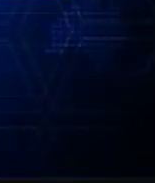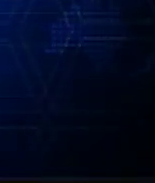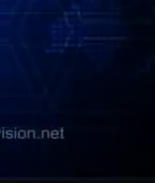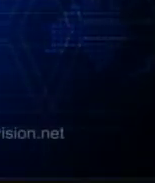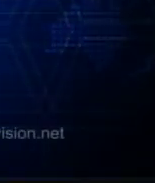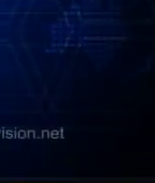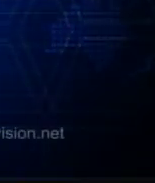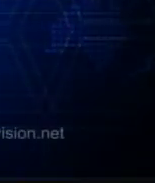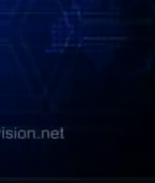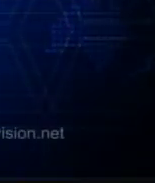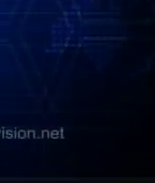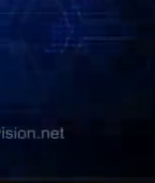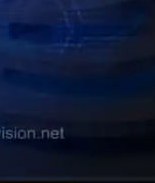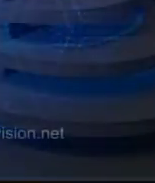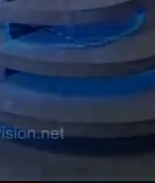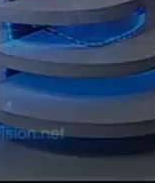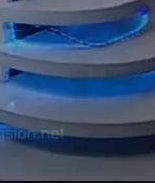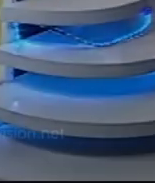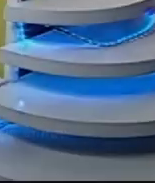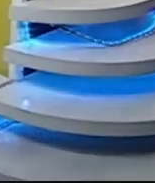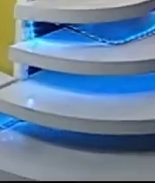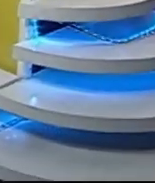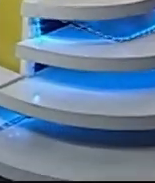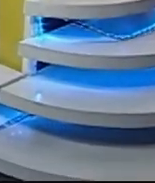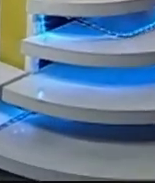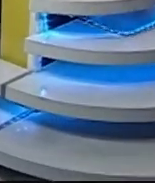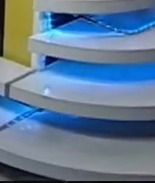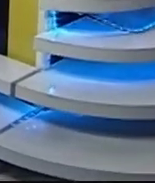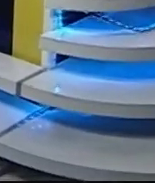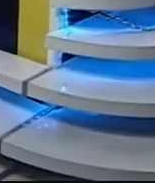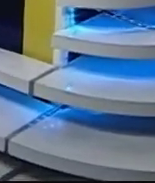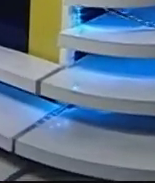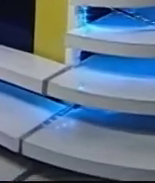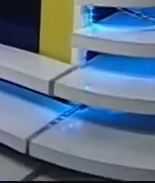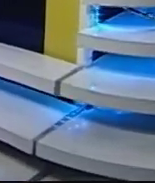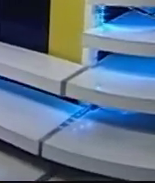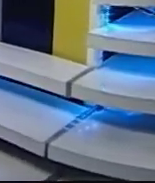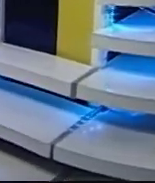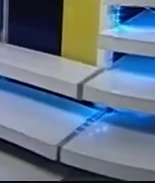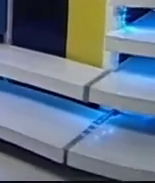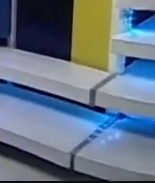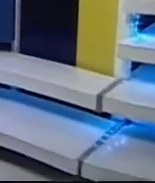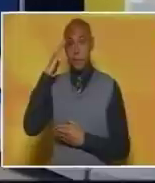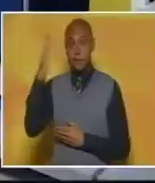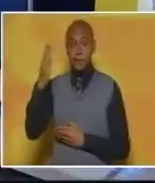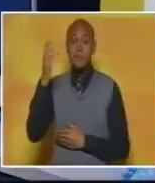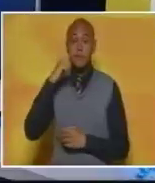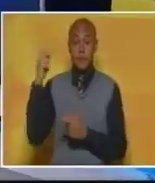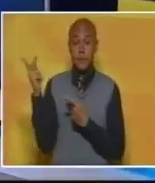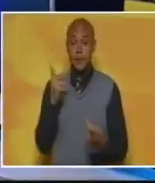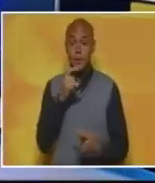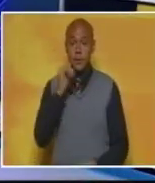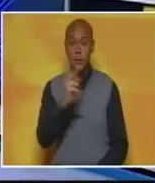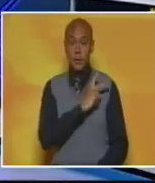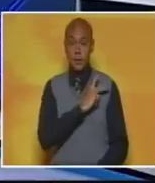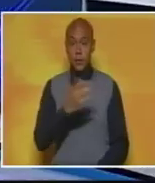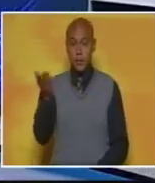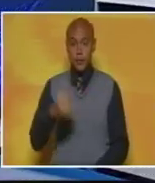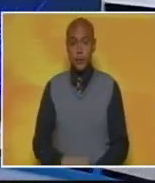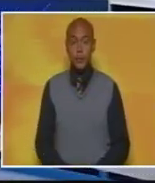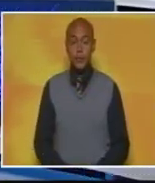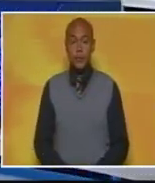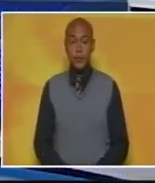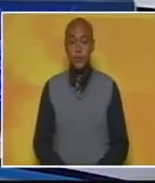Noticiero Venevisión. Información justa y balanceada. ¿Qué tal, amigos? Bienvenidos a la emisión meridiana de su noticiero